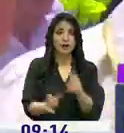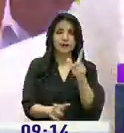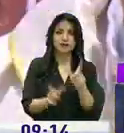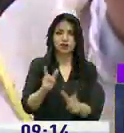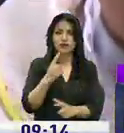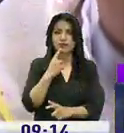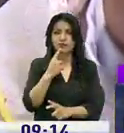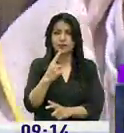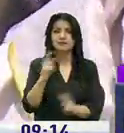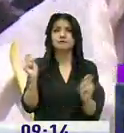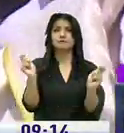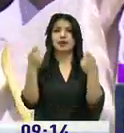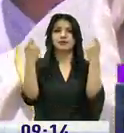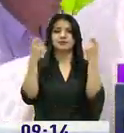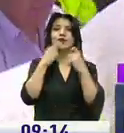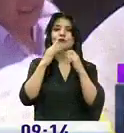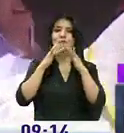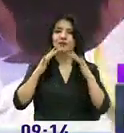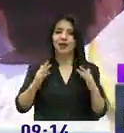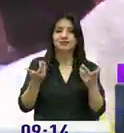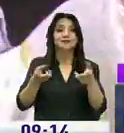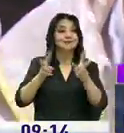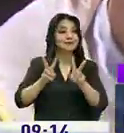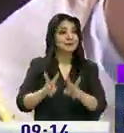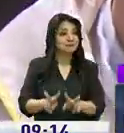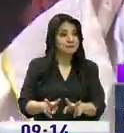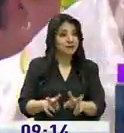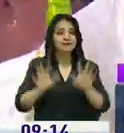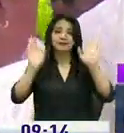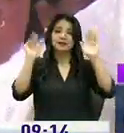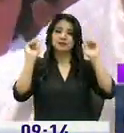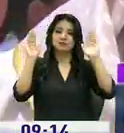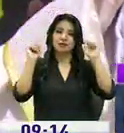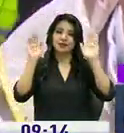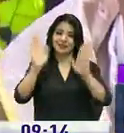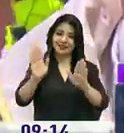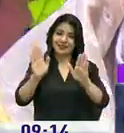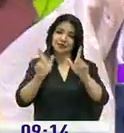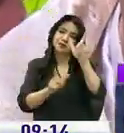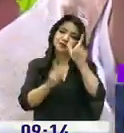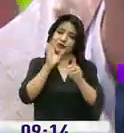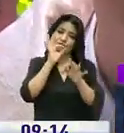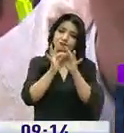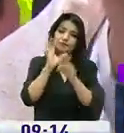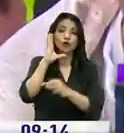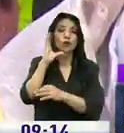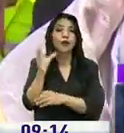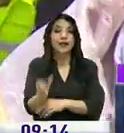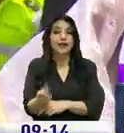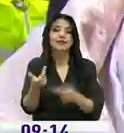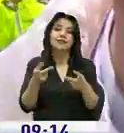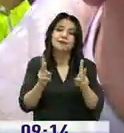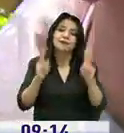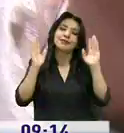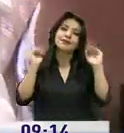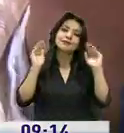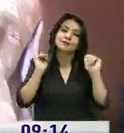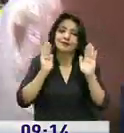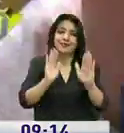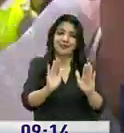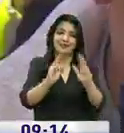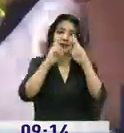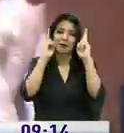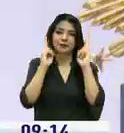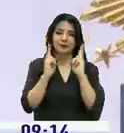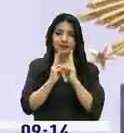dice, le festejamos su cumpleaños y también como que nos despedimos, sobre todo los fieles que vienen de Cuenca, hacen una especie de despedida de